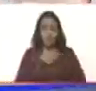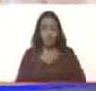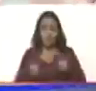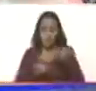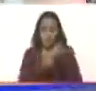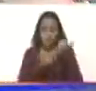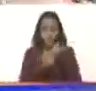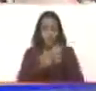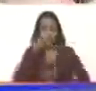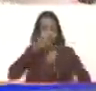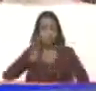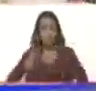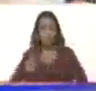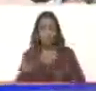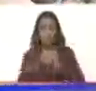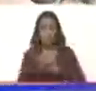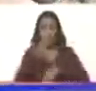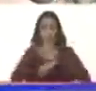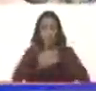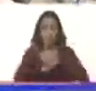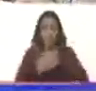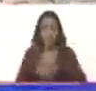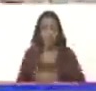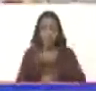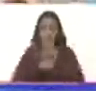pueblo con el petro y